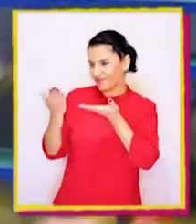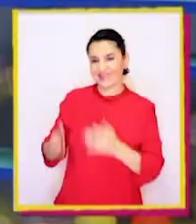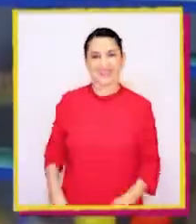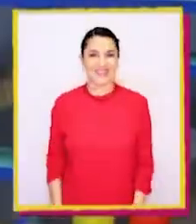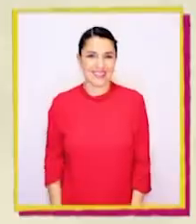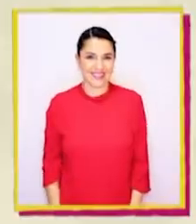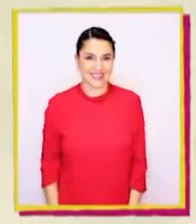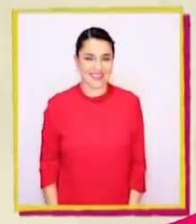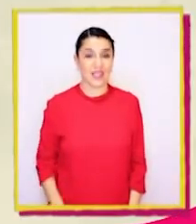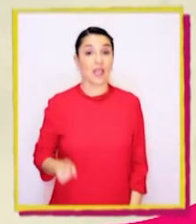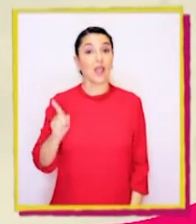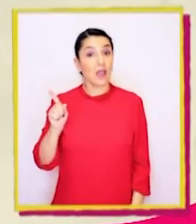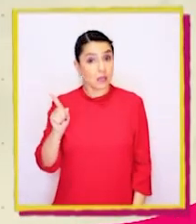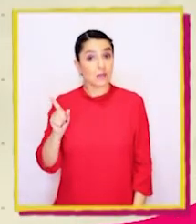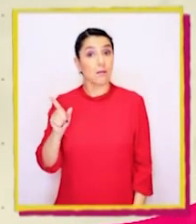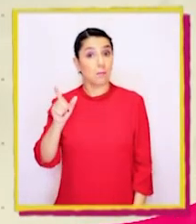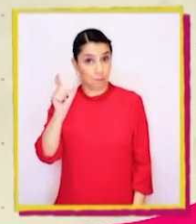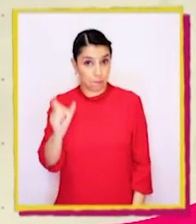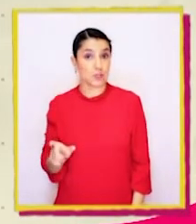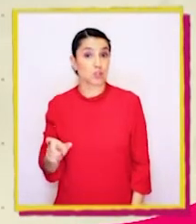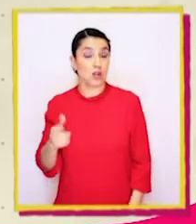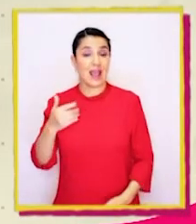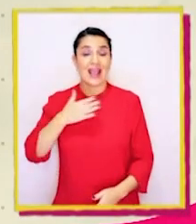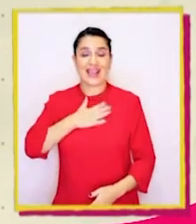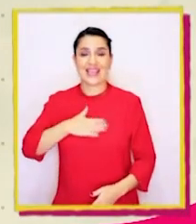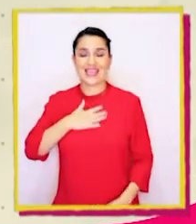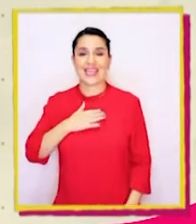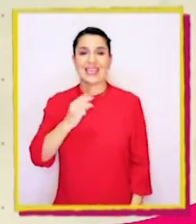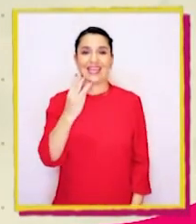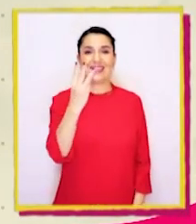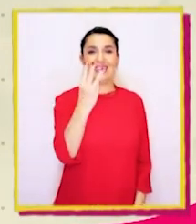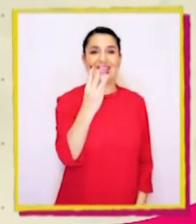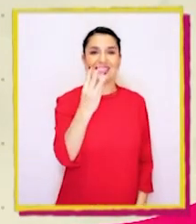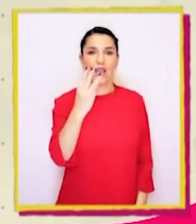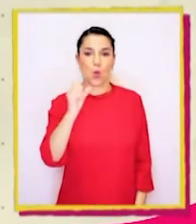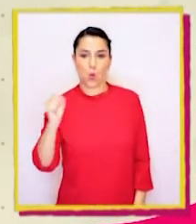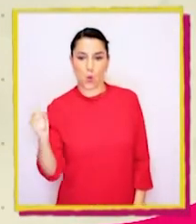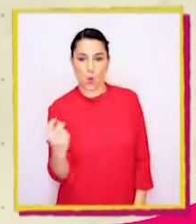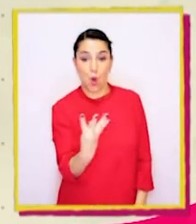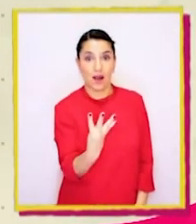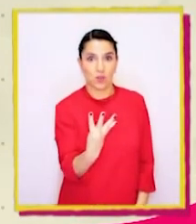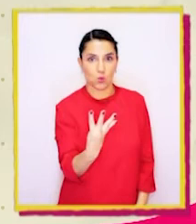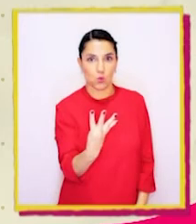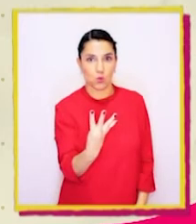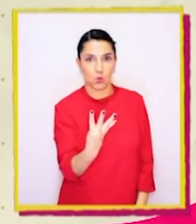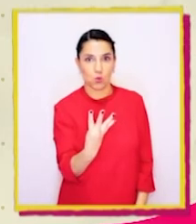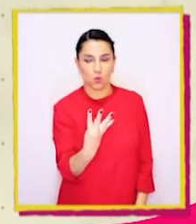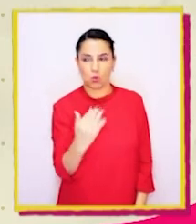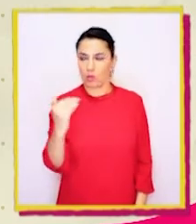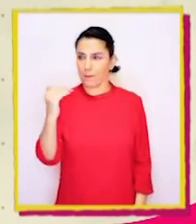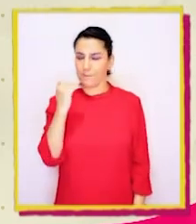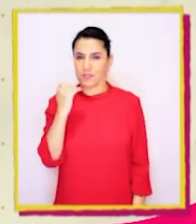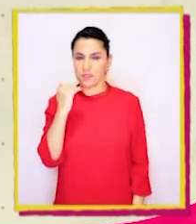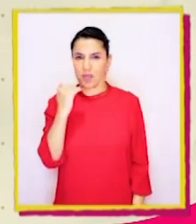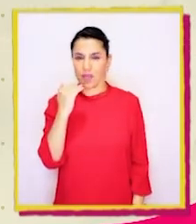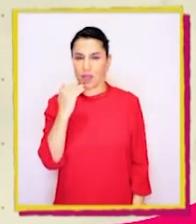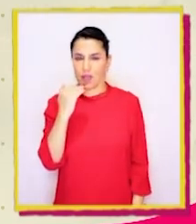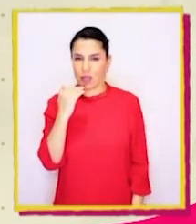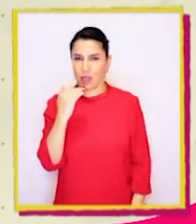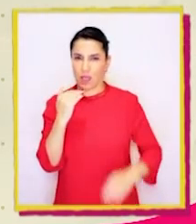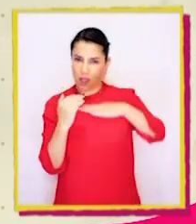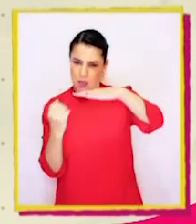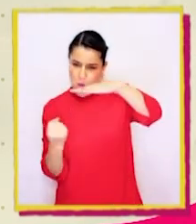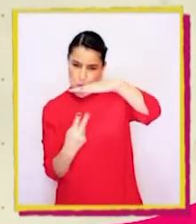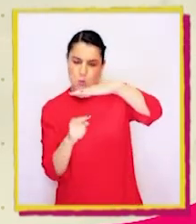tu pantalla! Este pedido dice que quieren tres cuartos de pizza. El denominador, es